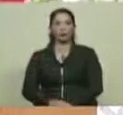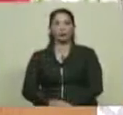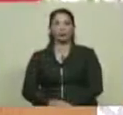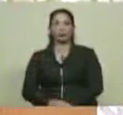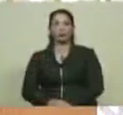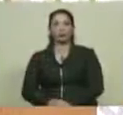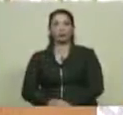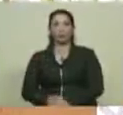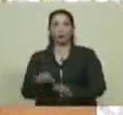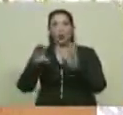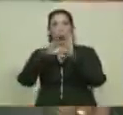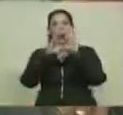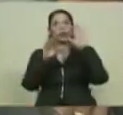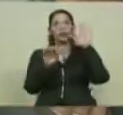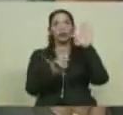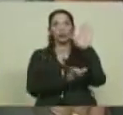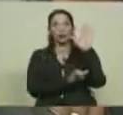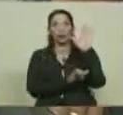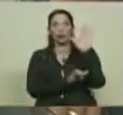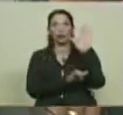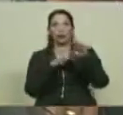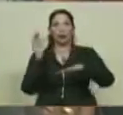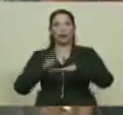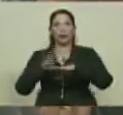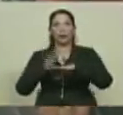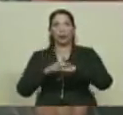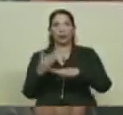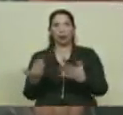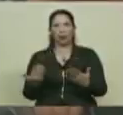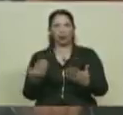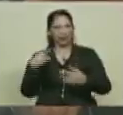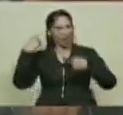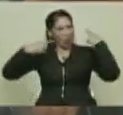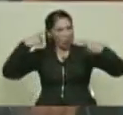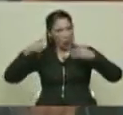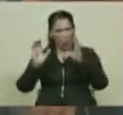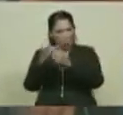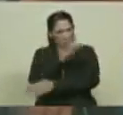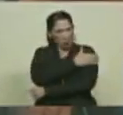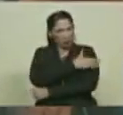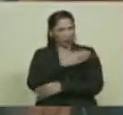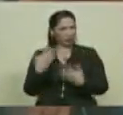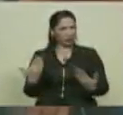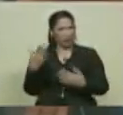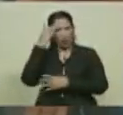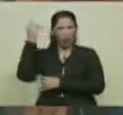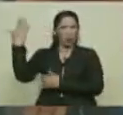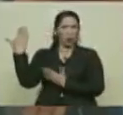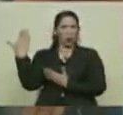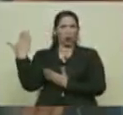por la constituyente, lo que había ocurrido. ¡Qué cosas tan locas! Dios está muy ocupado para hacer esas